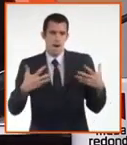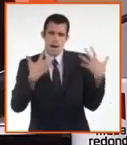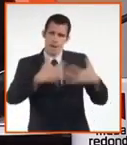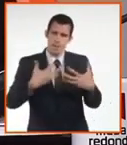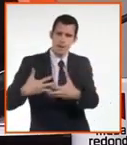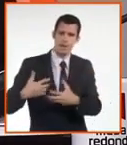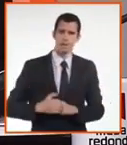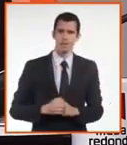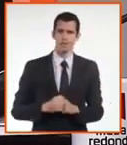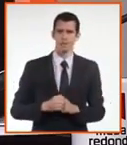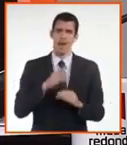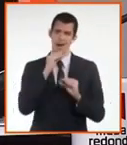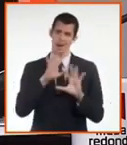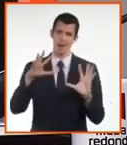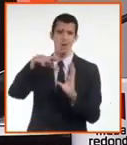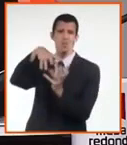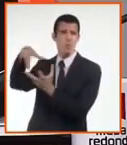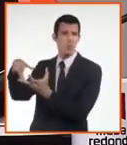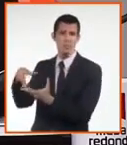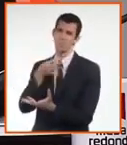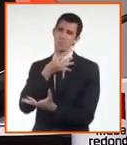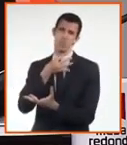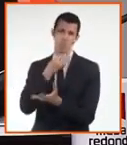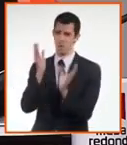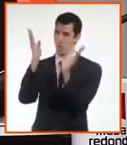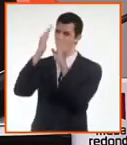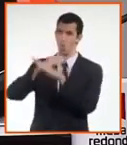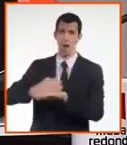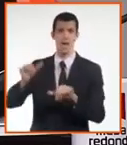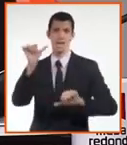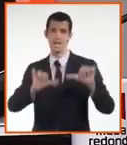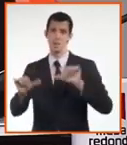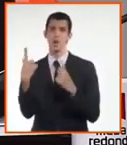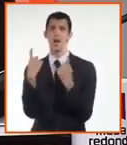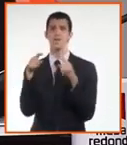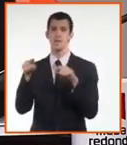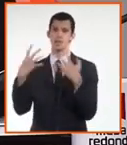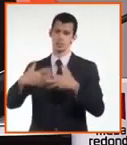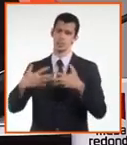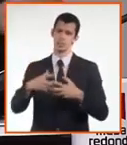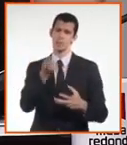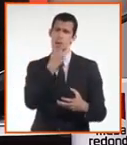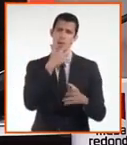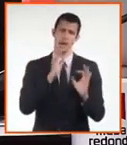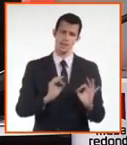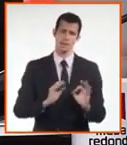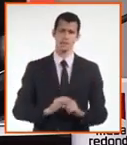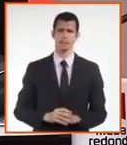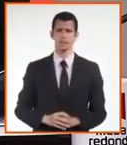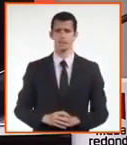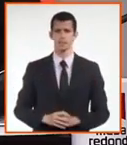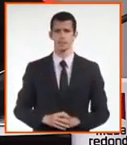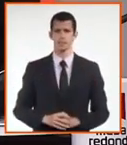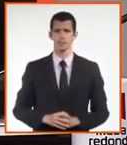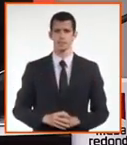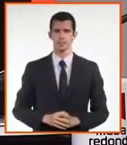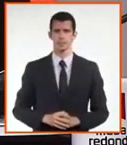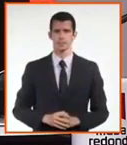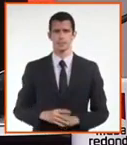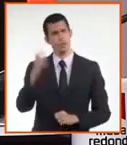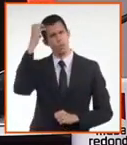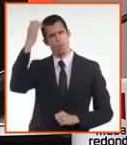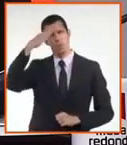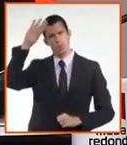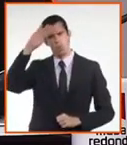escasez de materias primas para los medicamentos que están impactando directamente en la vida de los cubanos atención del primer nivel del gobierno del país